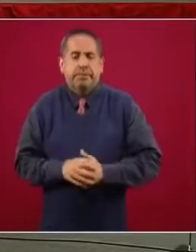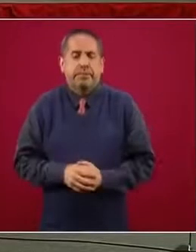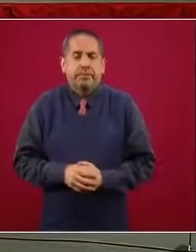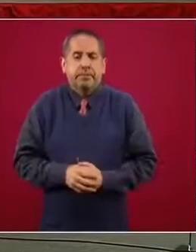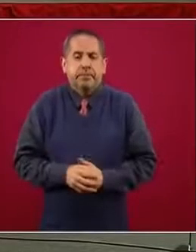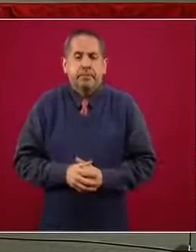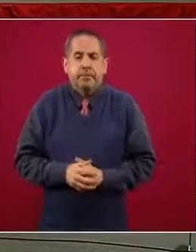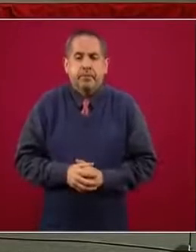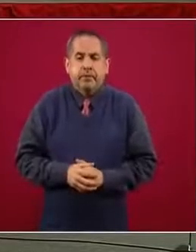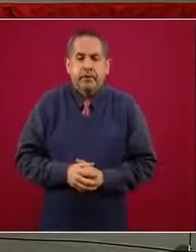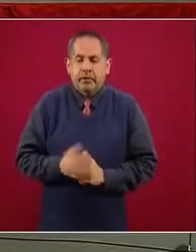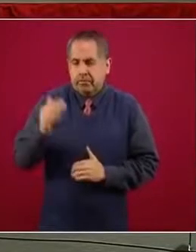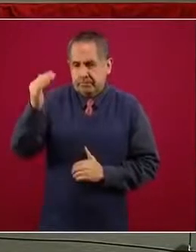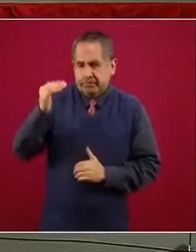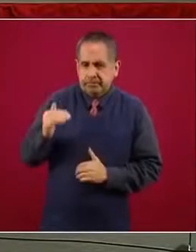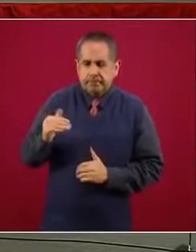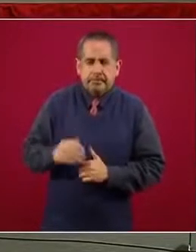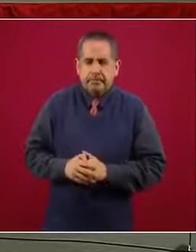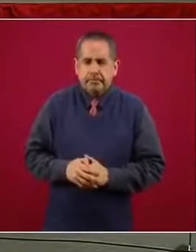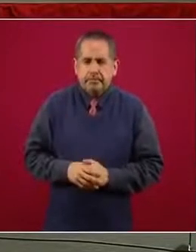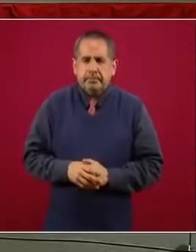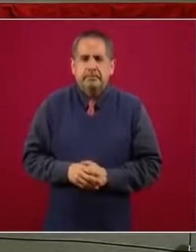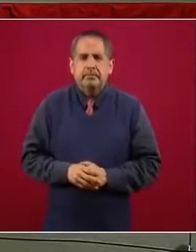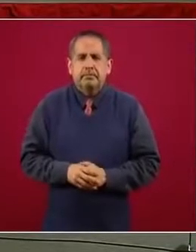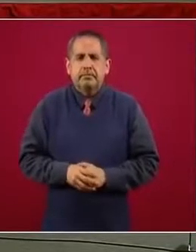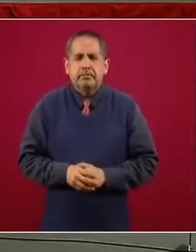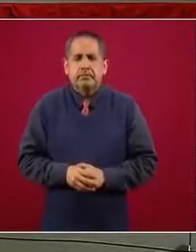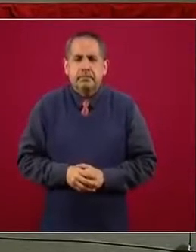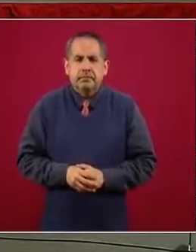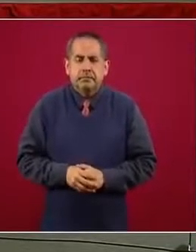siguiente diapositiva más.